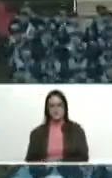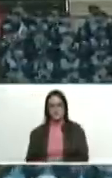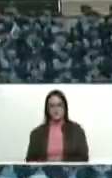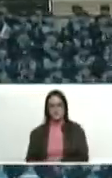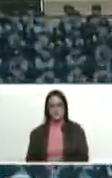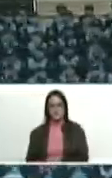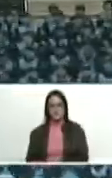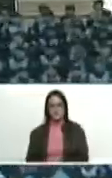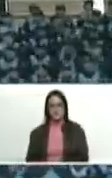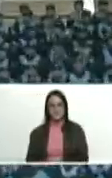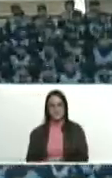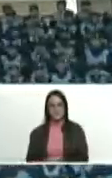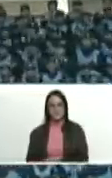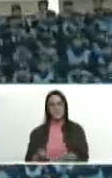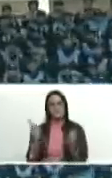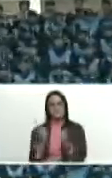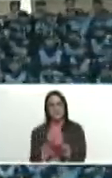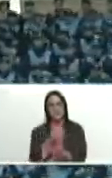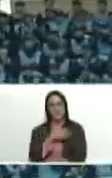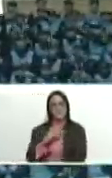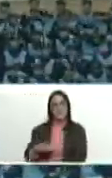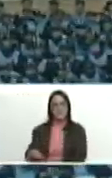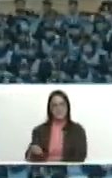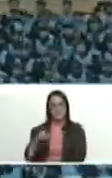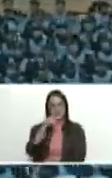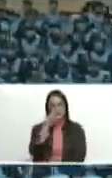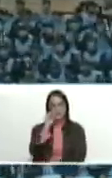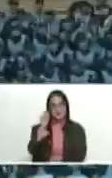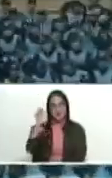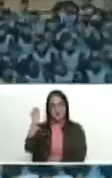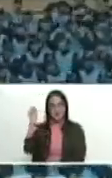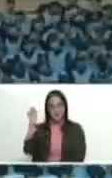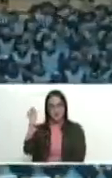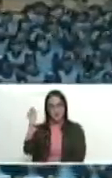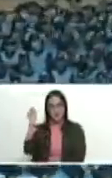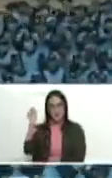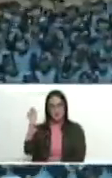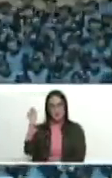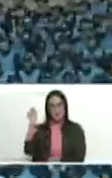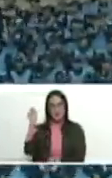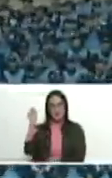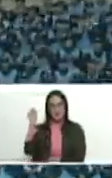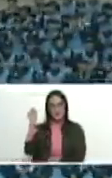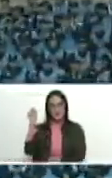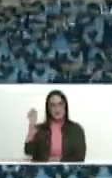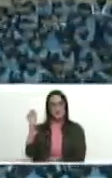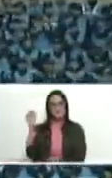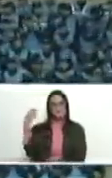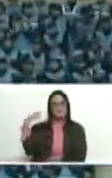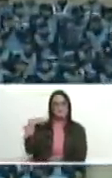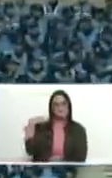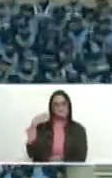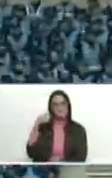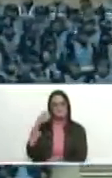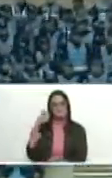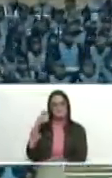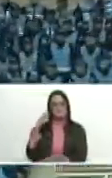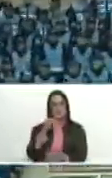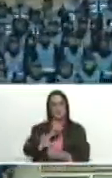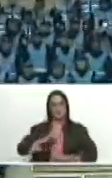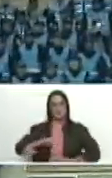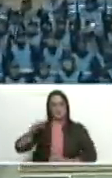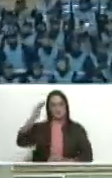Han sido las palabras del presidente constitucional Nicolás Maduro y comandante en jefe de la Fuerza Armada